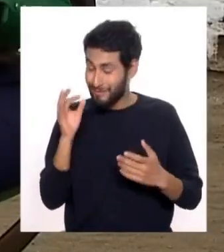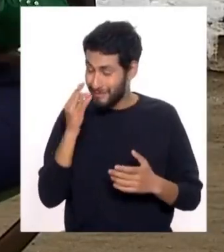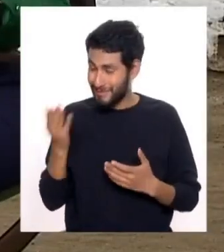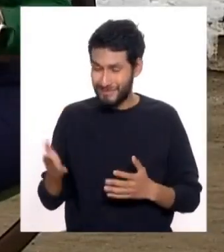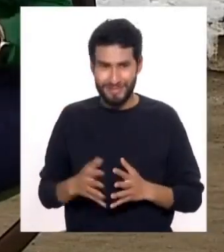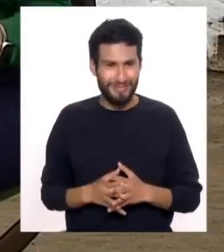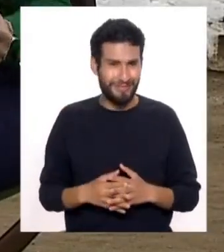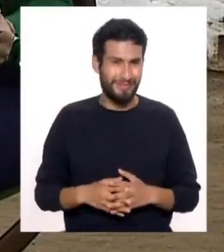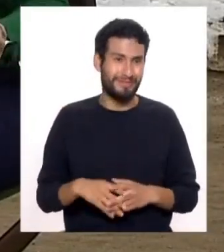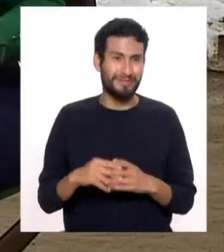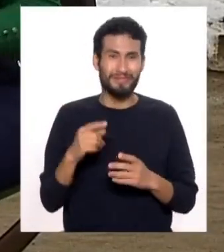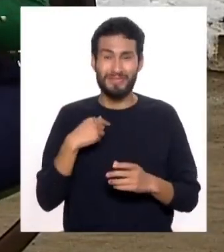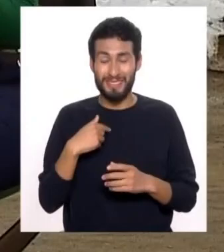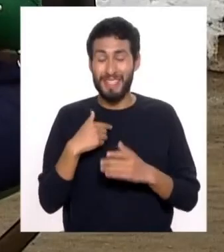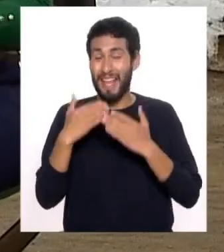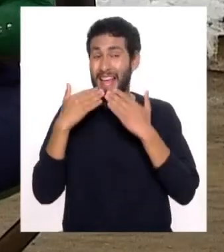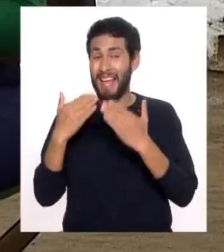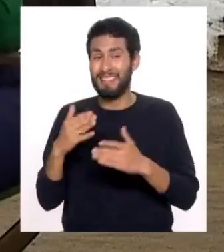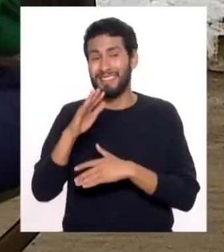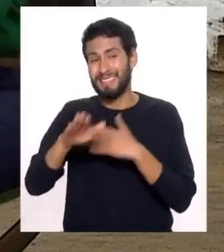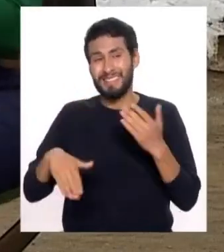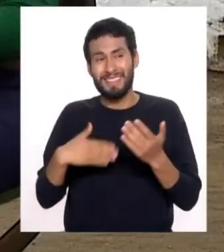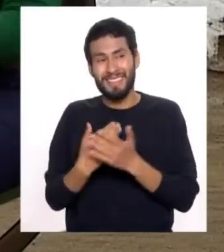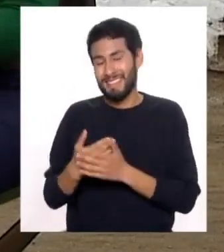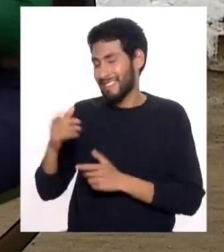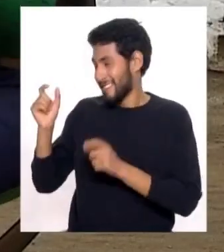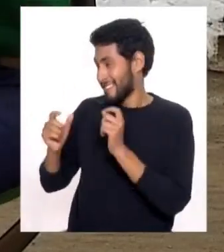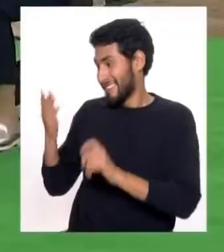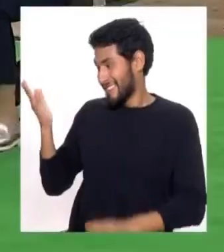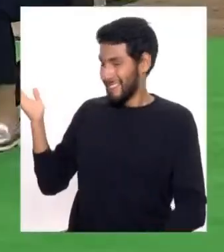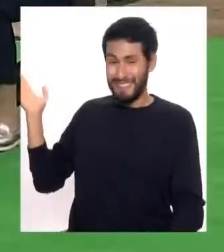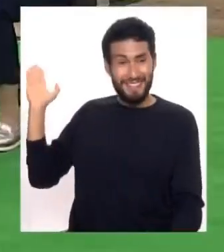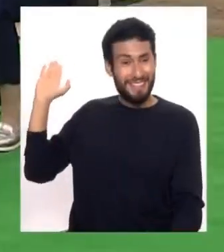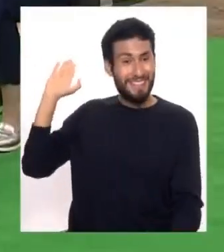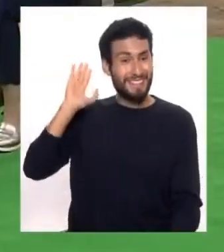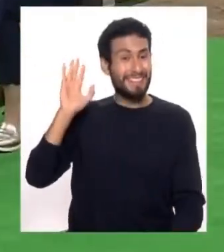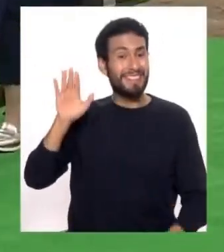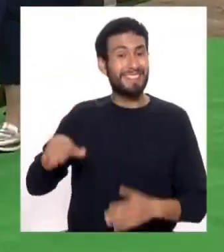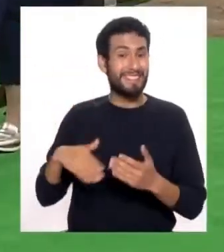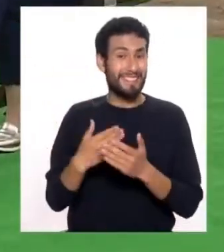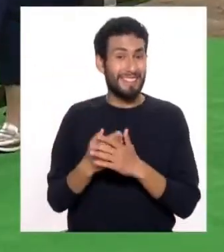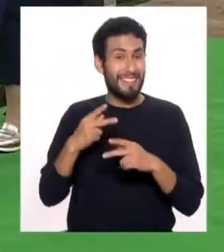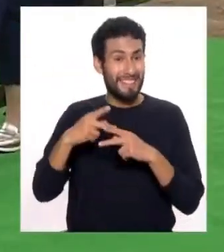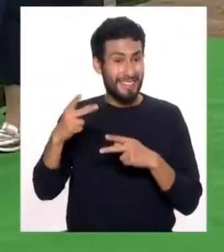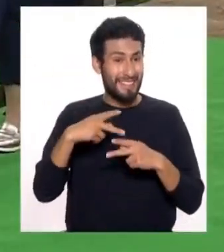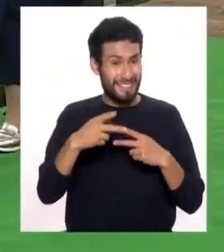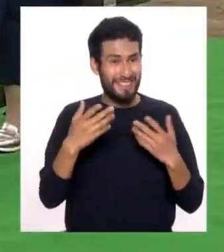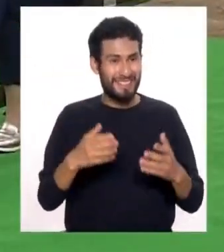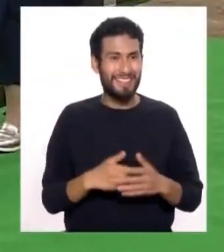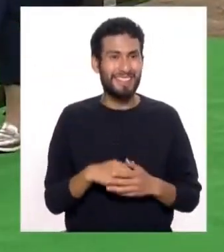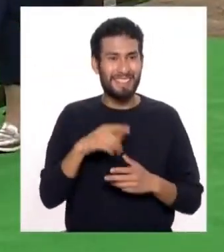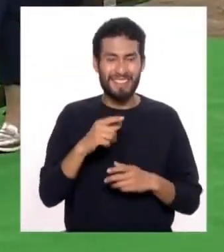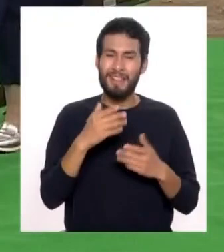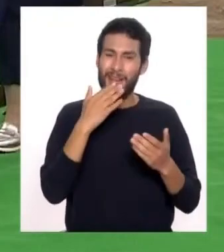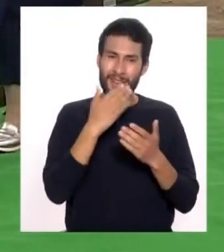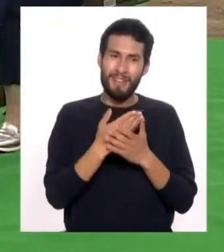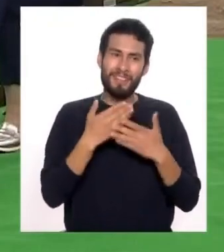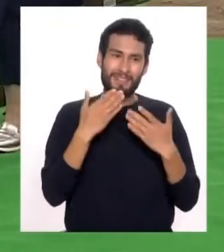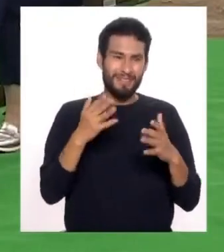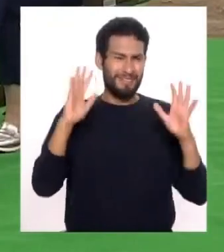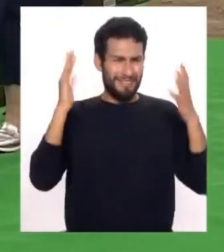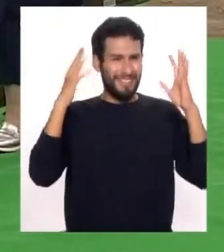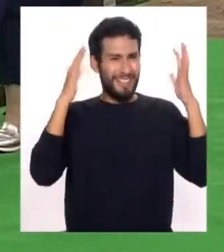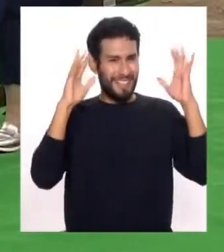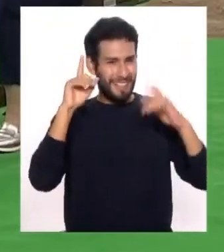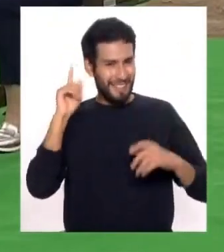rica. Y yo quiero agradecer a todo el público, a todos los vecinos, por su gran hospitalidad. Un aplauso a